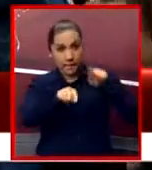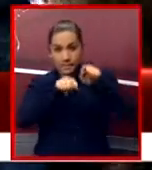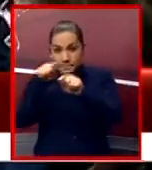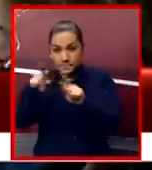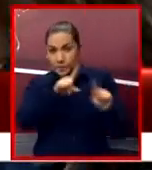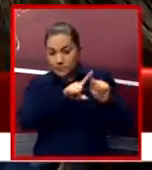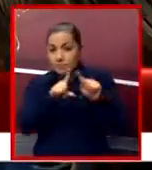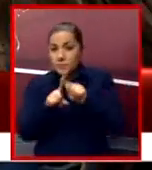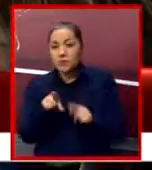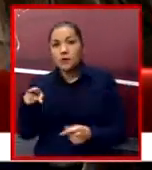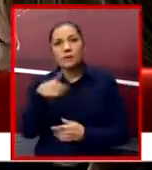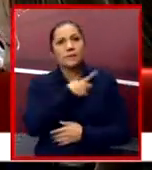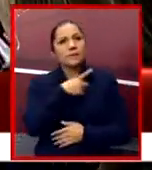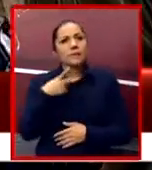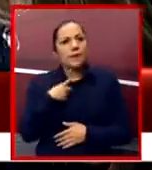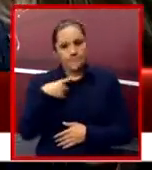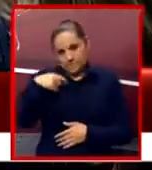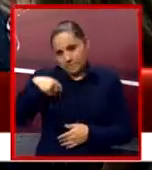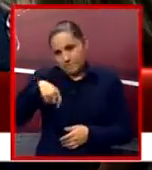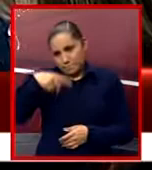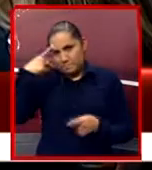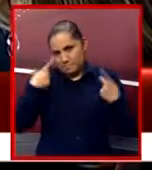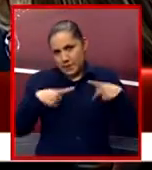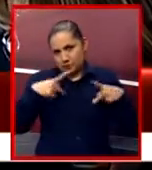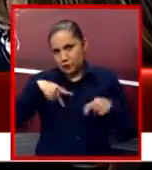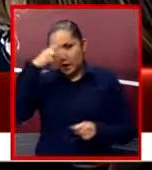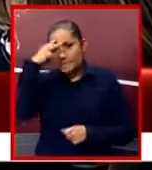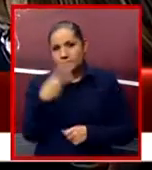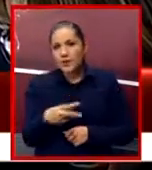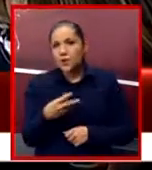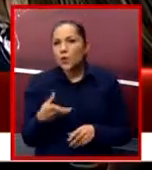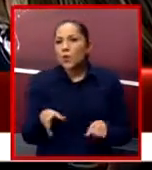país pudieran sentir,